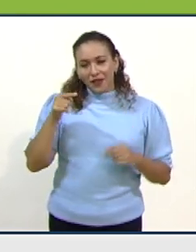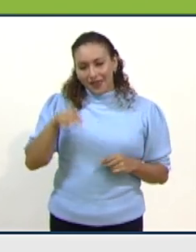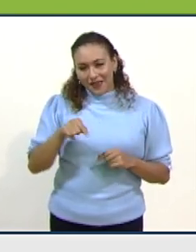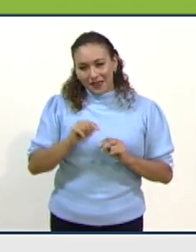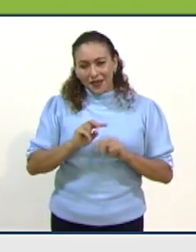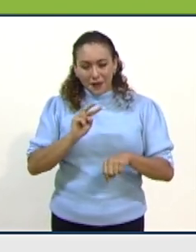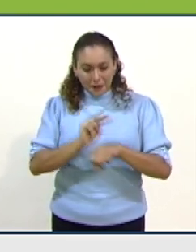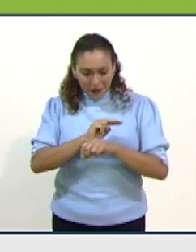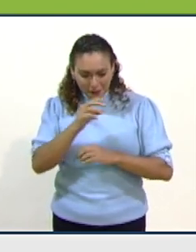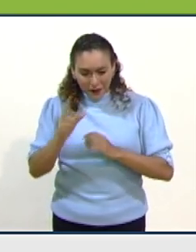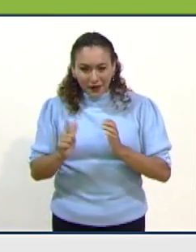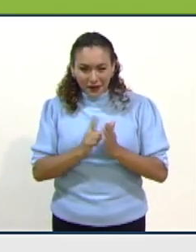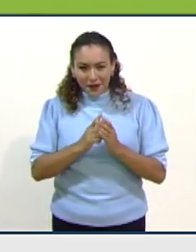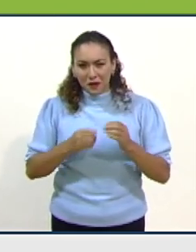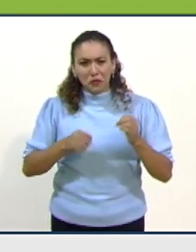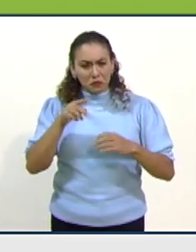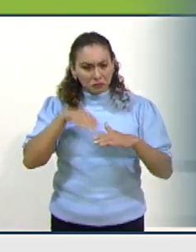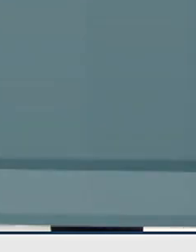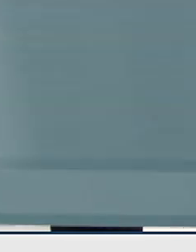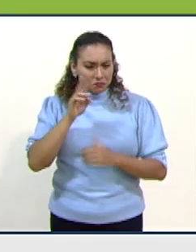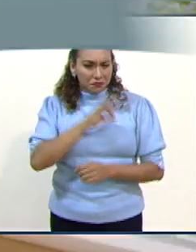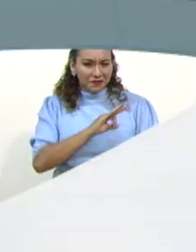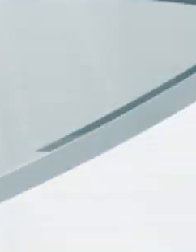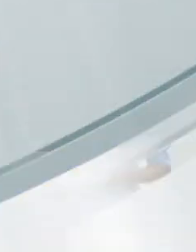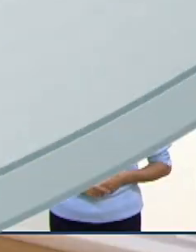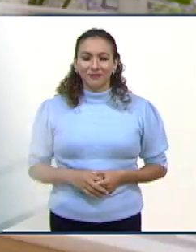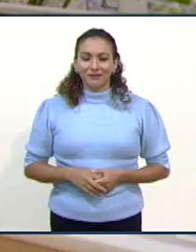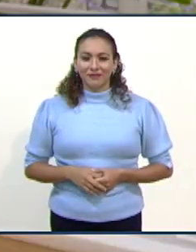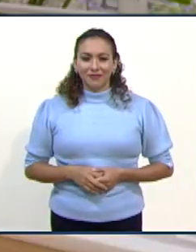de la Judicatura Federal.